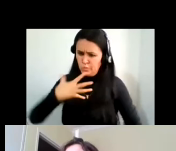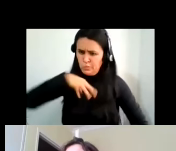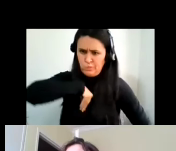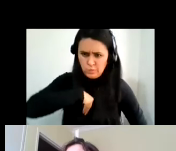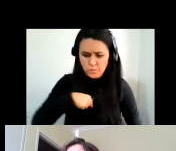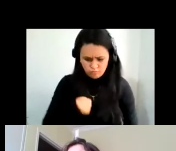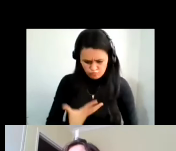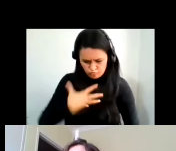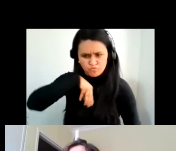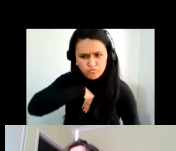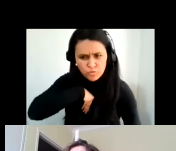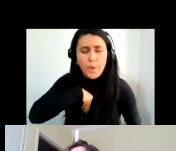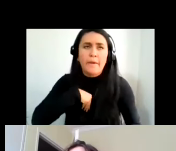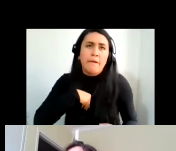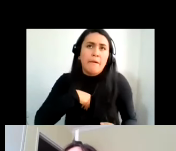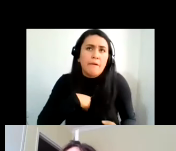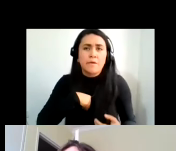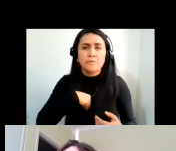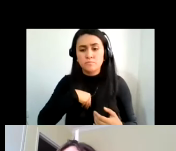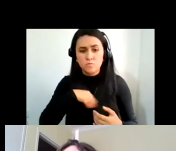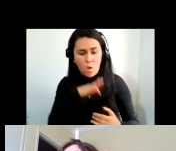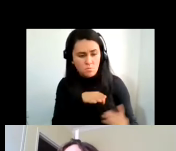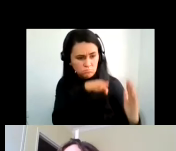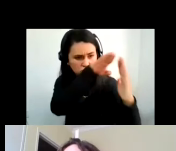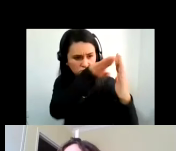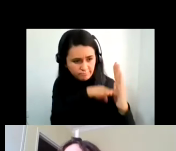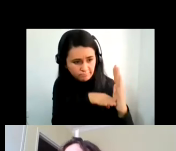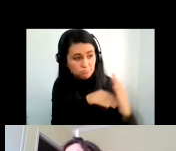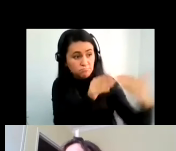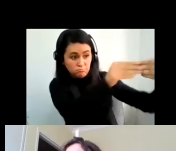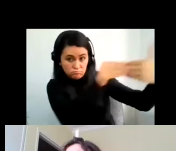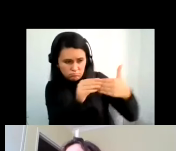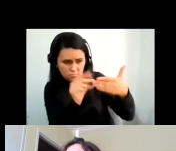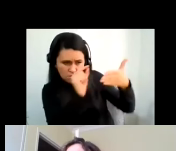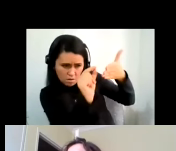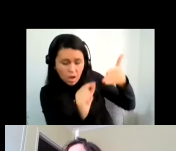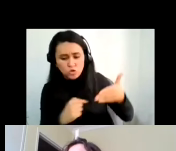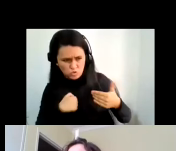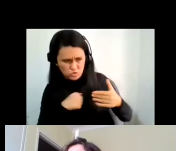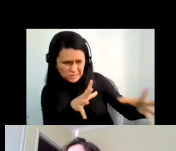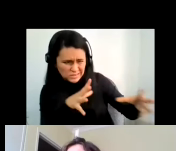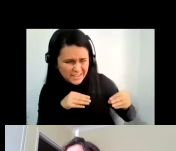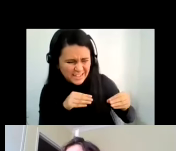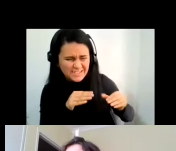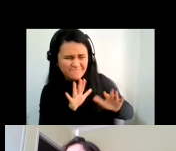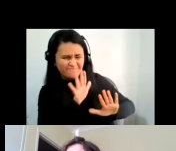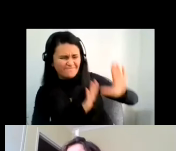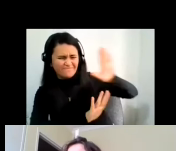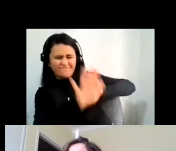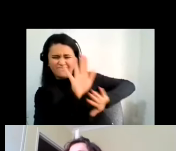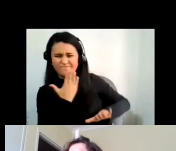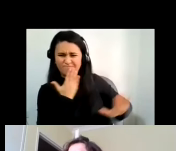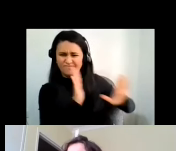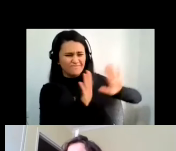adherirse a los parámetros del tratamiento por motivo de condiciones deficientes de